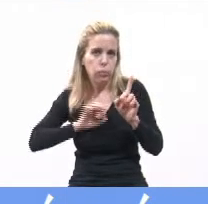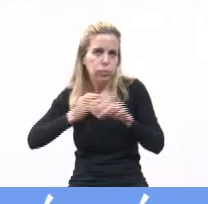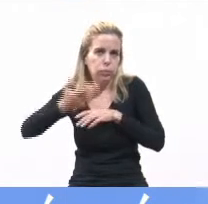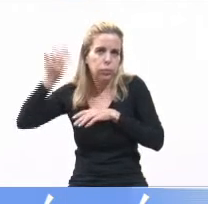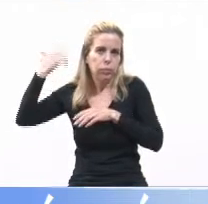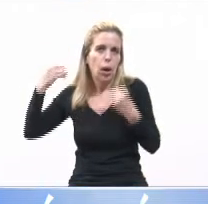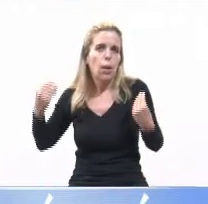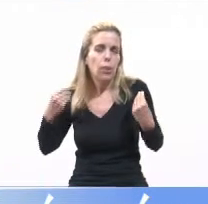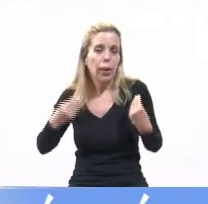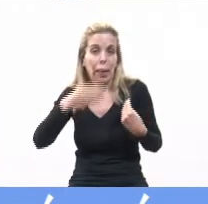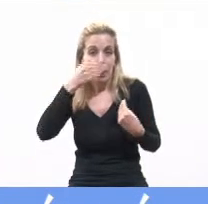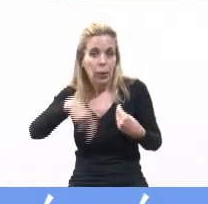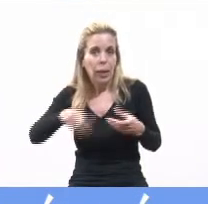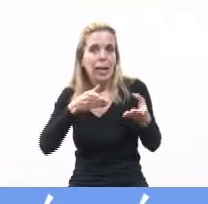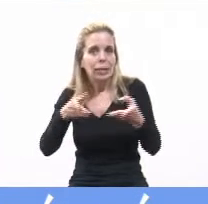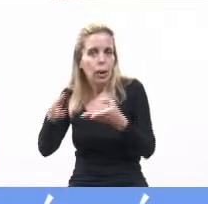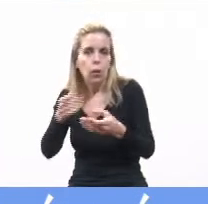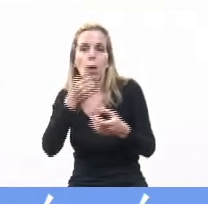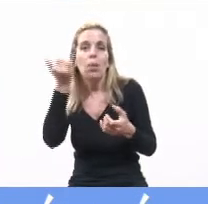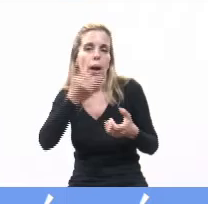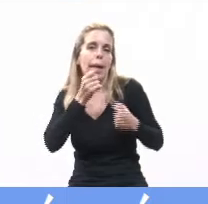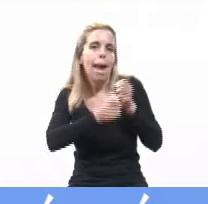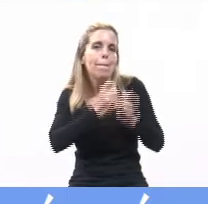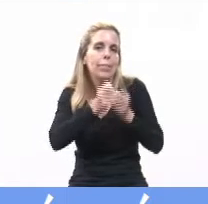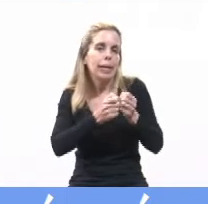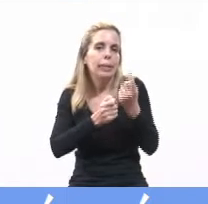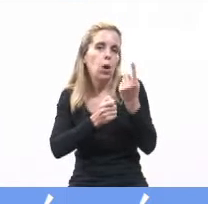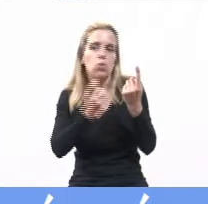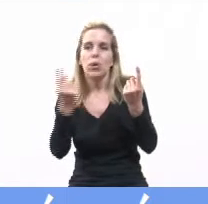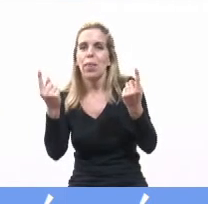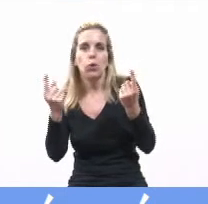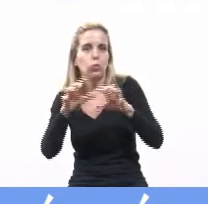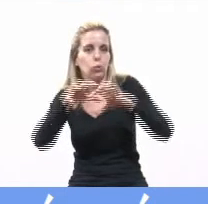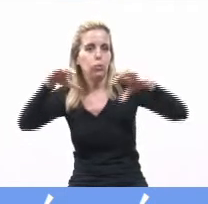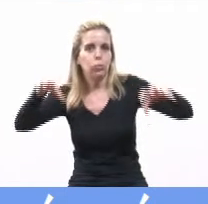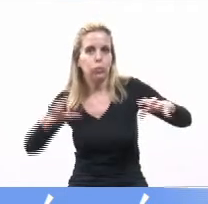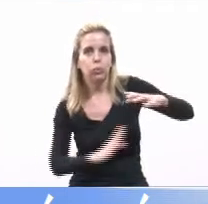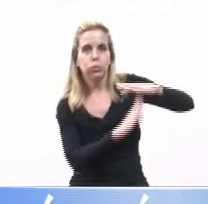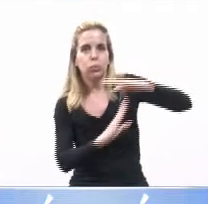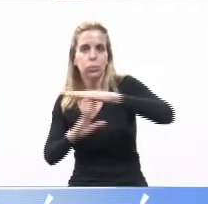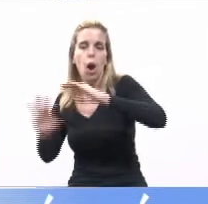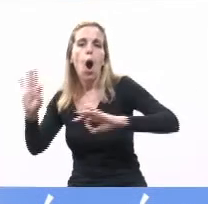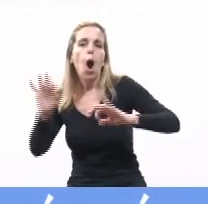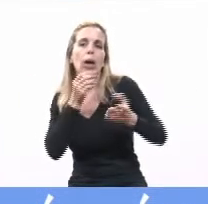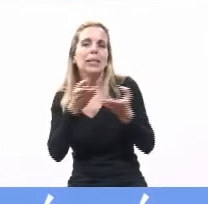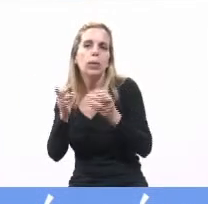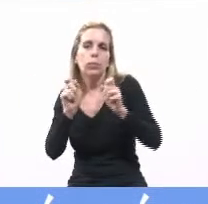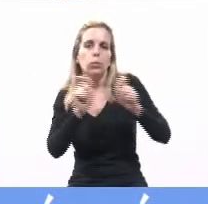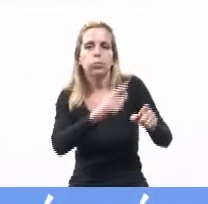cuando los servicios son monopólicos, sean privados o del Estado, y los